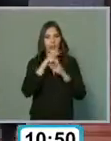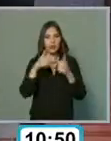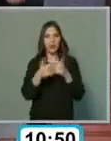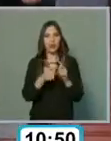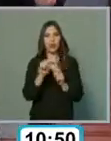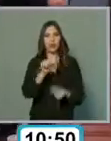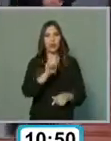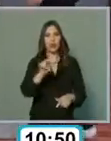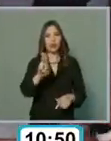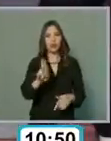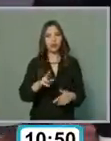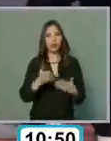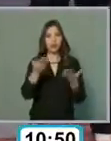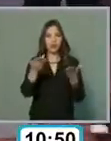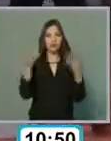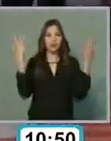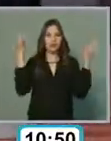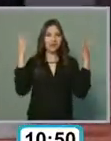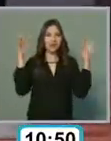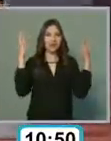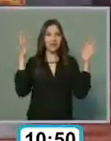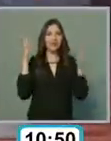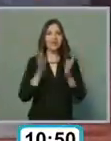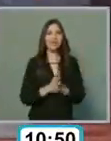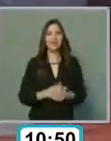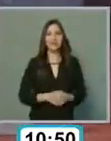grupo Alu. Venga, muchachos, aplauso.